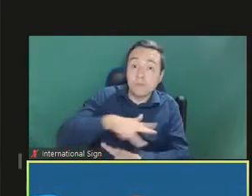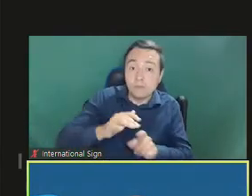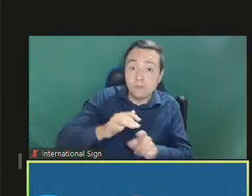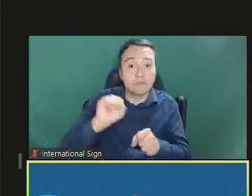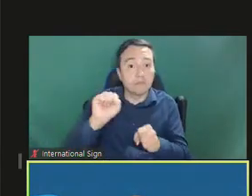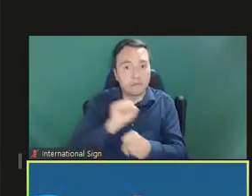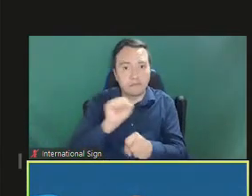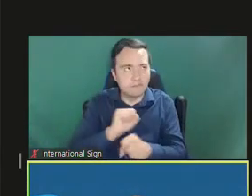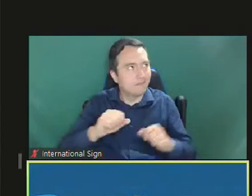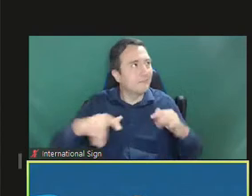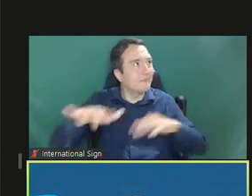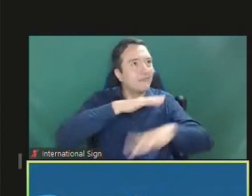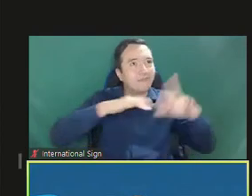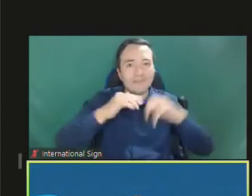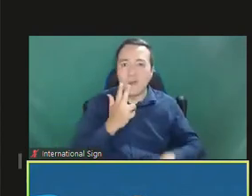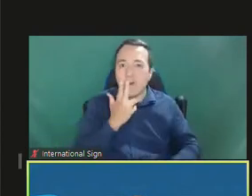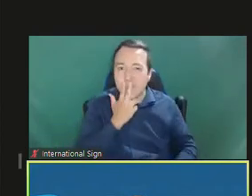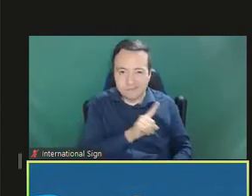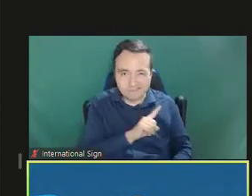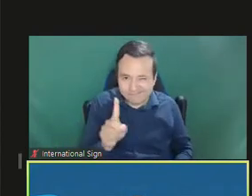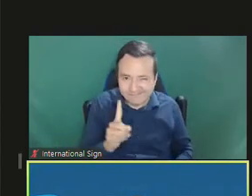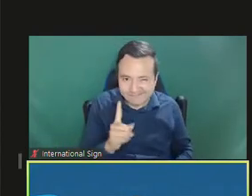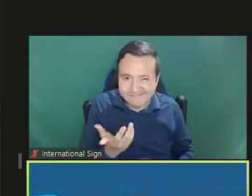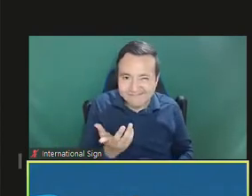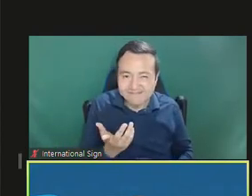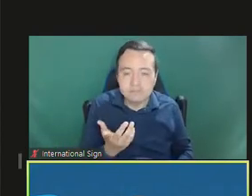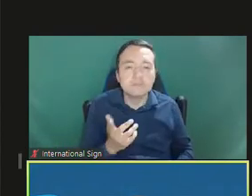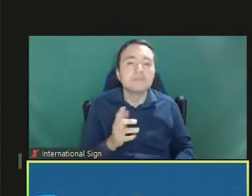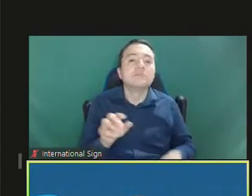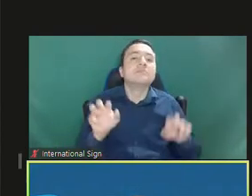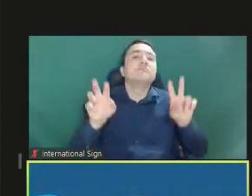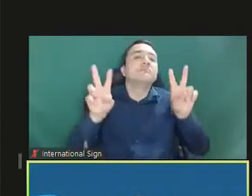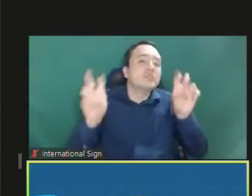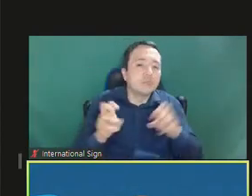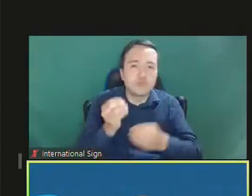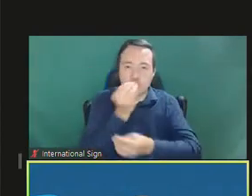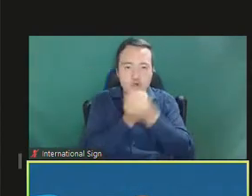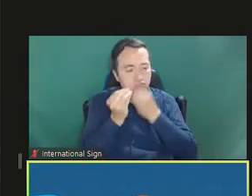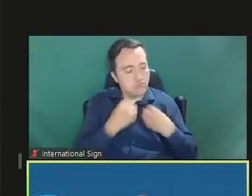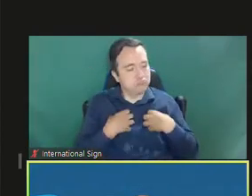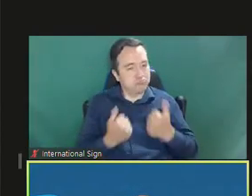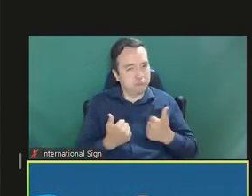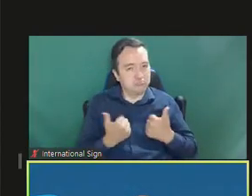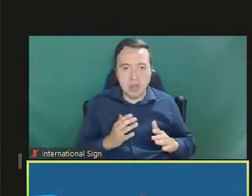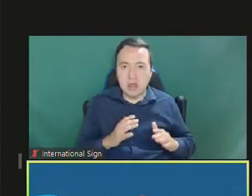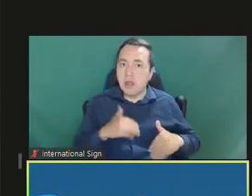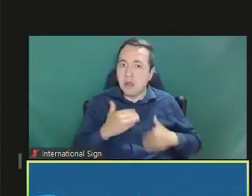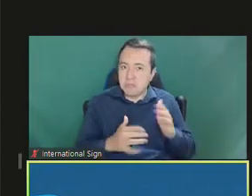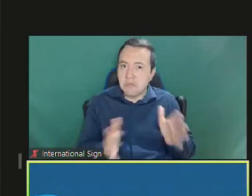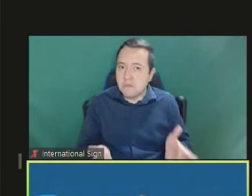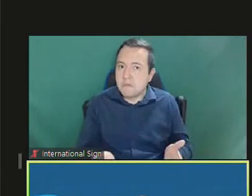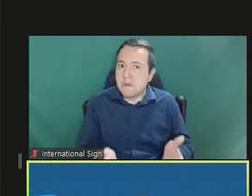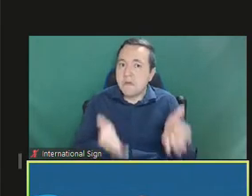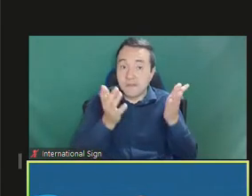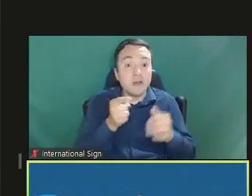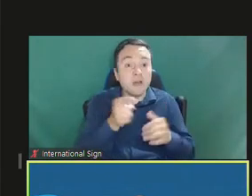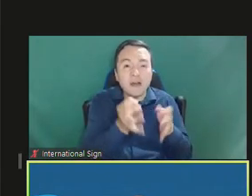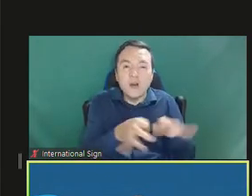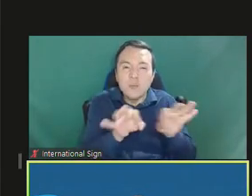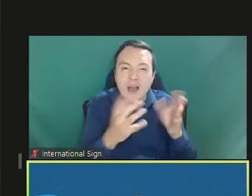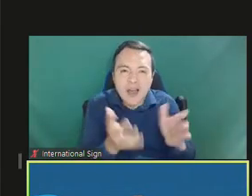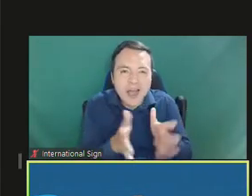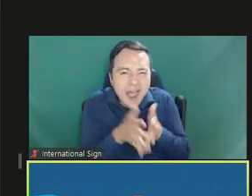de tabaco en lo que se refiere a dietas saludables hemos avanzado en cuanto a la utilización de etiquetado con la advertencia